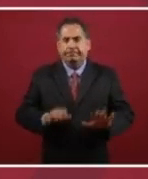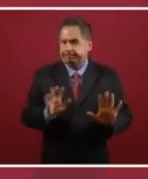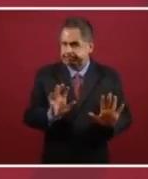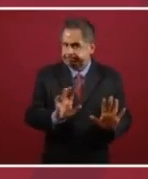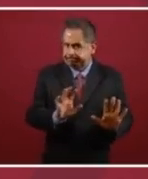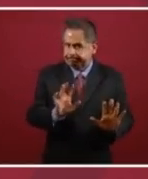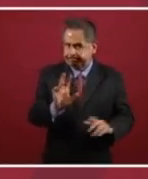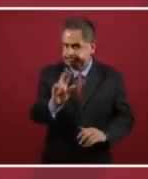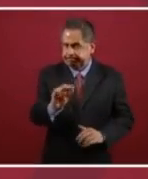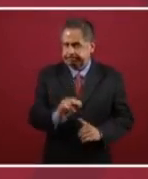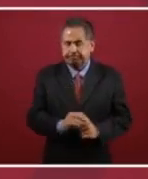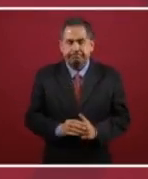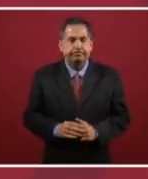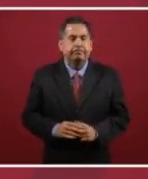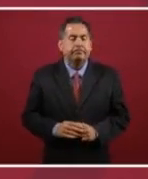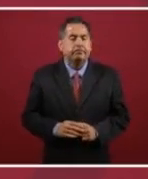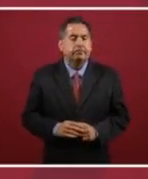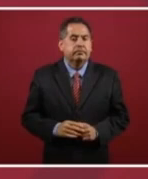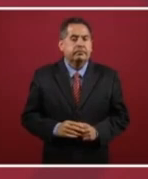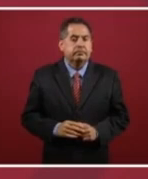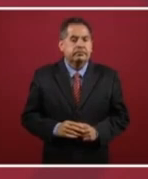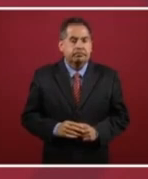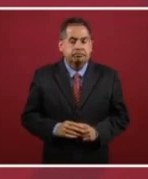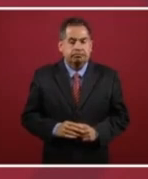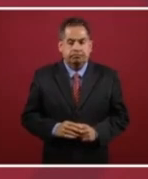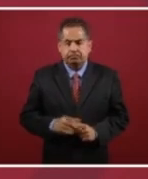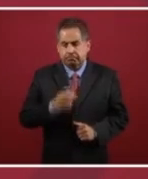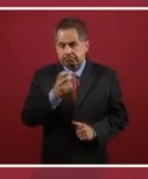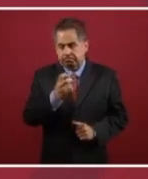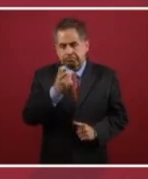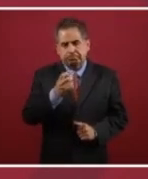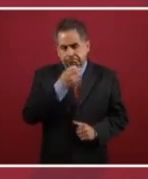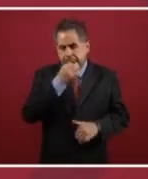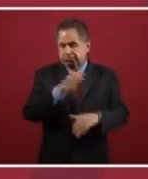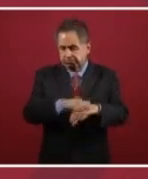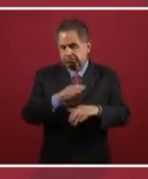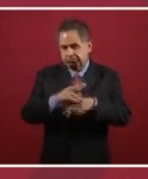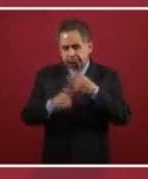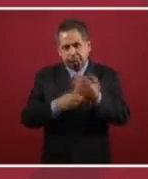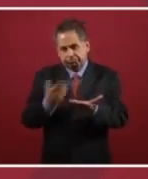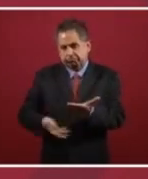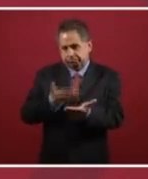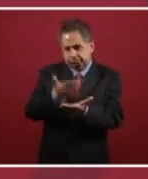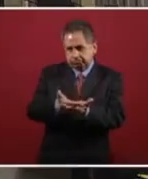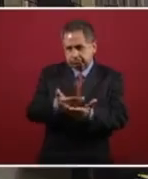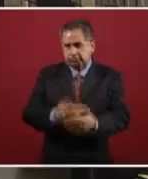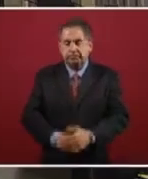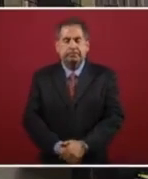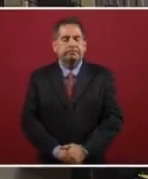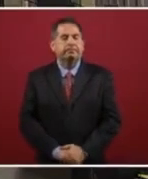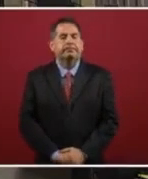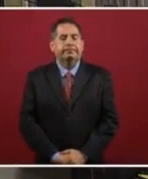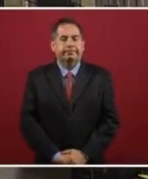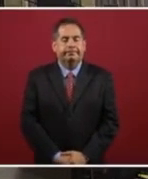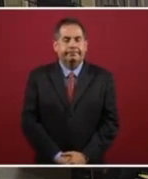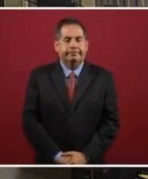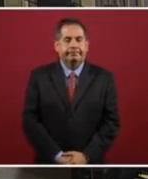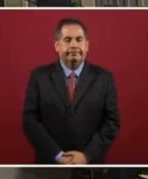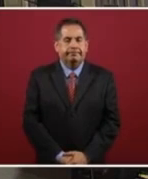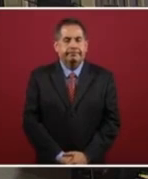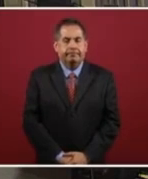manuel lópez obrador sostuvo que mientras él sea el jefe del ejecutivo federal no habrá ninguna propuesta de su gobierno en ese sentido